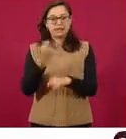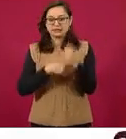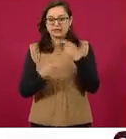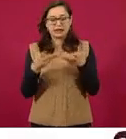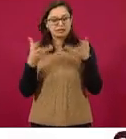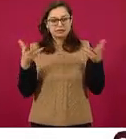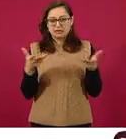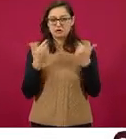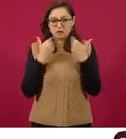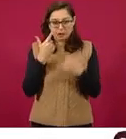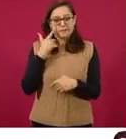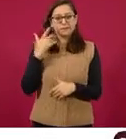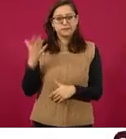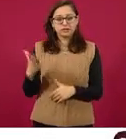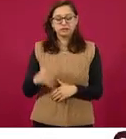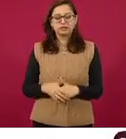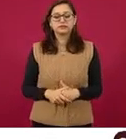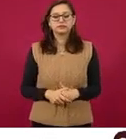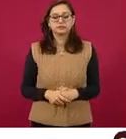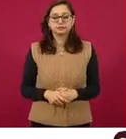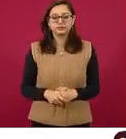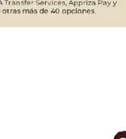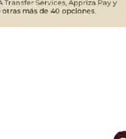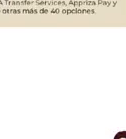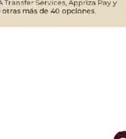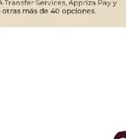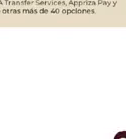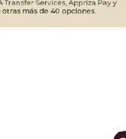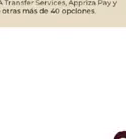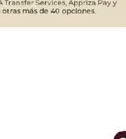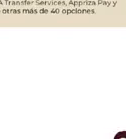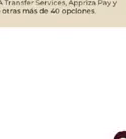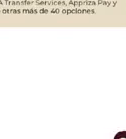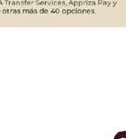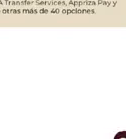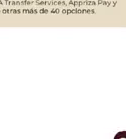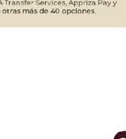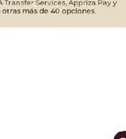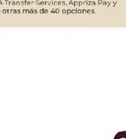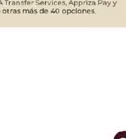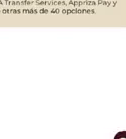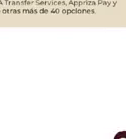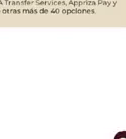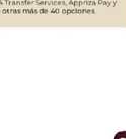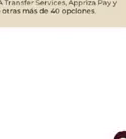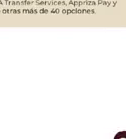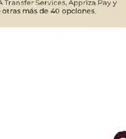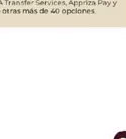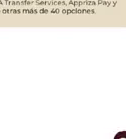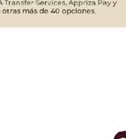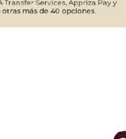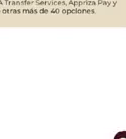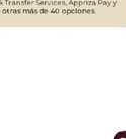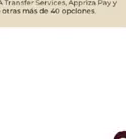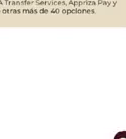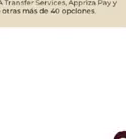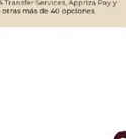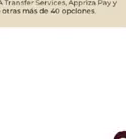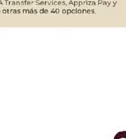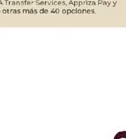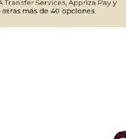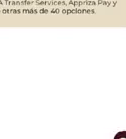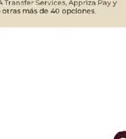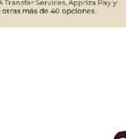de autoservicio y ni siquiera tiendas de conveniencia. Por eso Telecom es una muy buena opción y es lo que